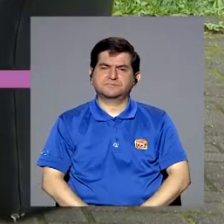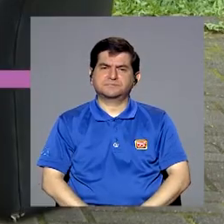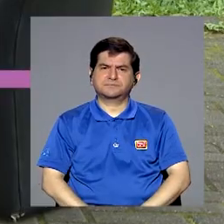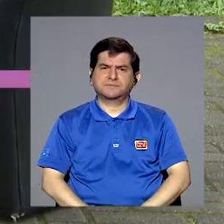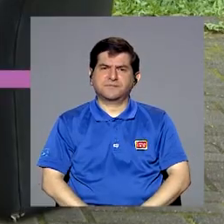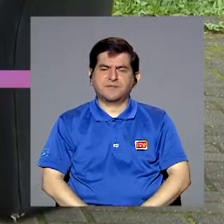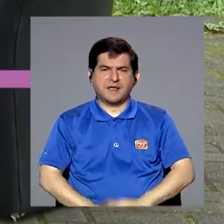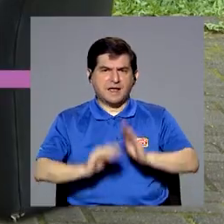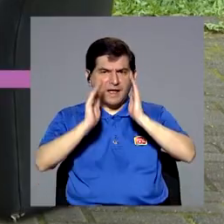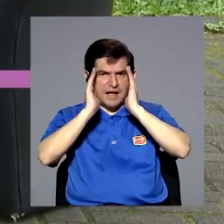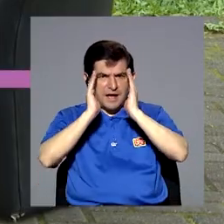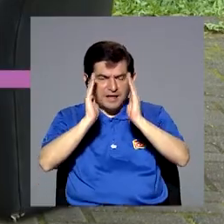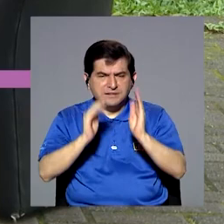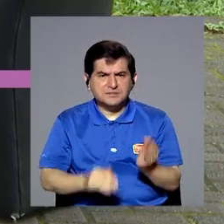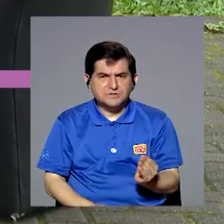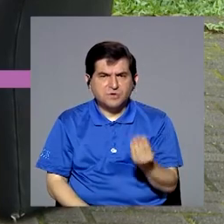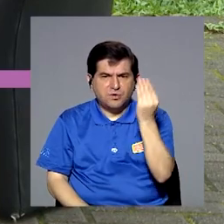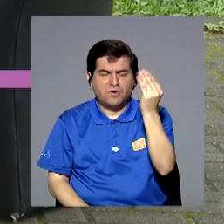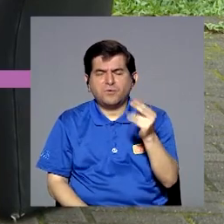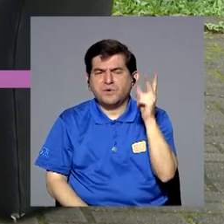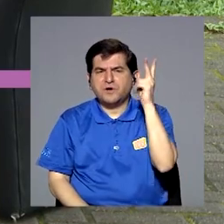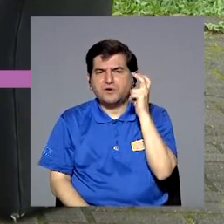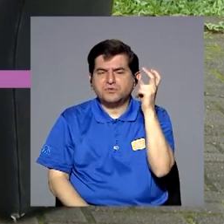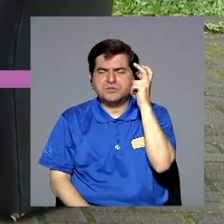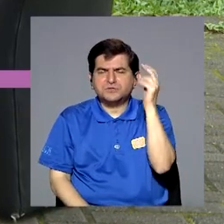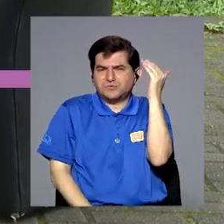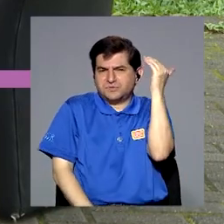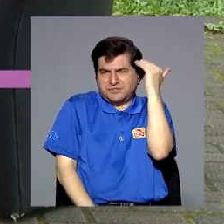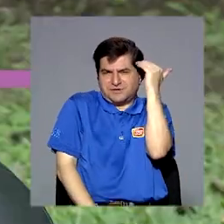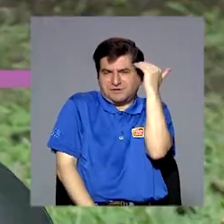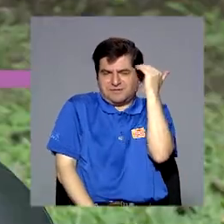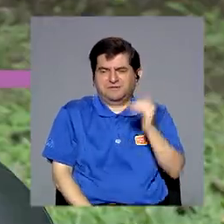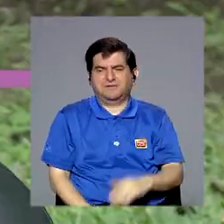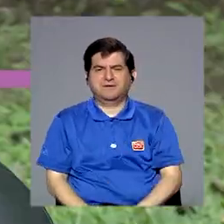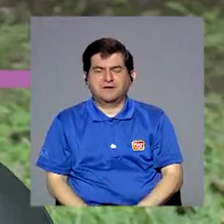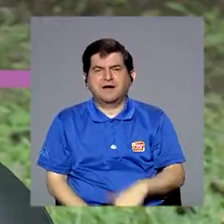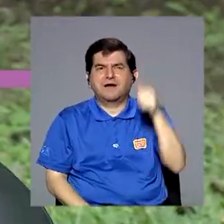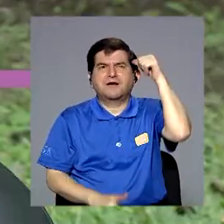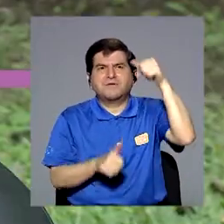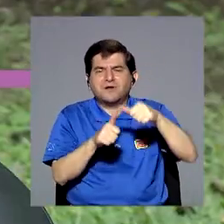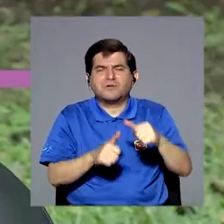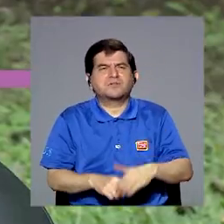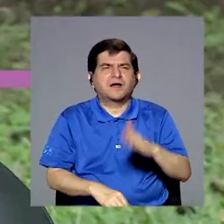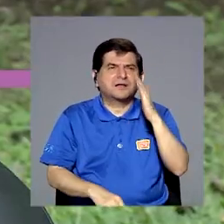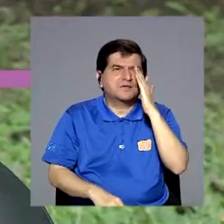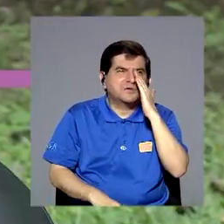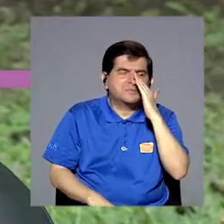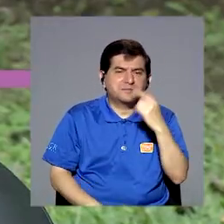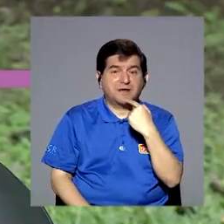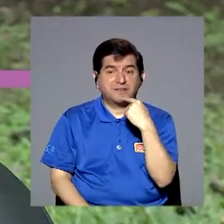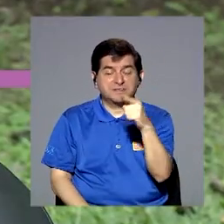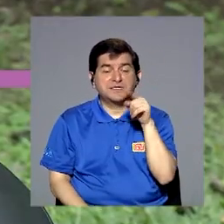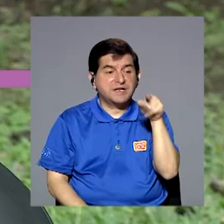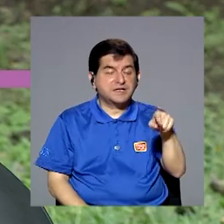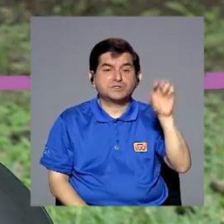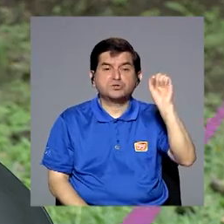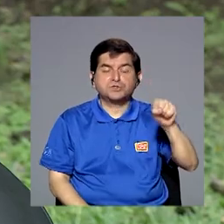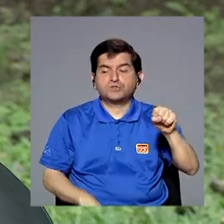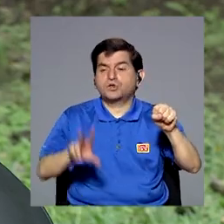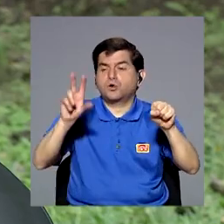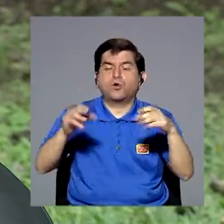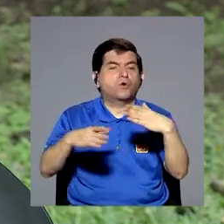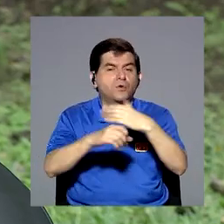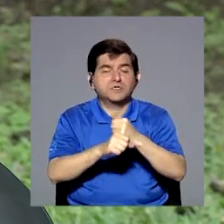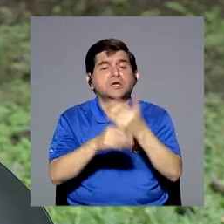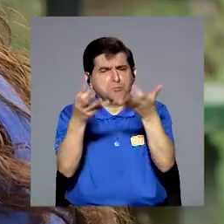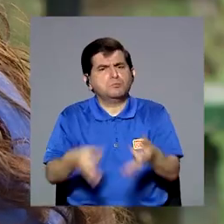Sí, y tienen también que hacerle caso a los chicos, por ejemplo, si escuchan como una vocecita, recordando a su mamá, decirle, esto sí se hace, esto no se hace, ¿verdad?